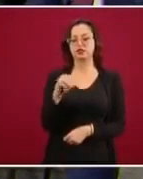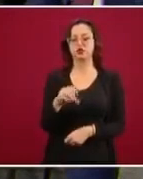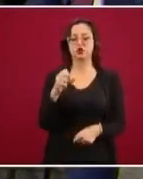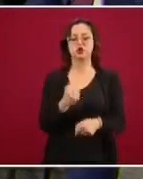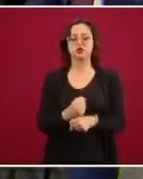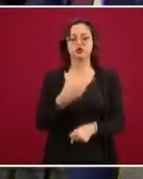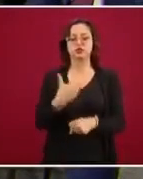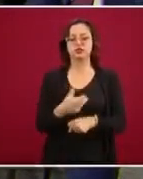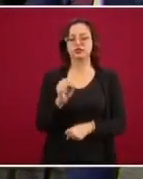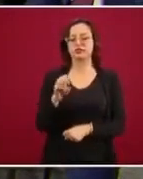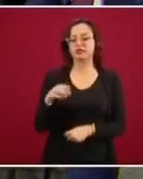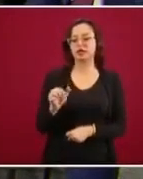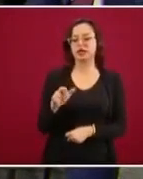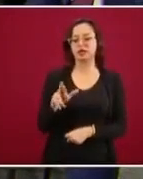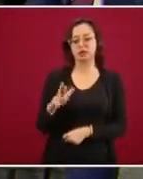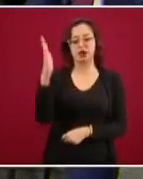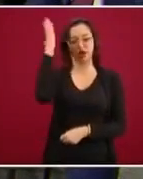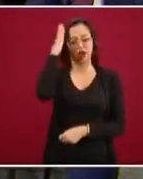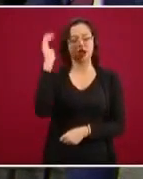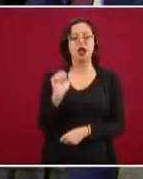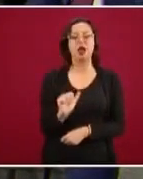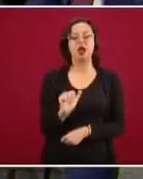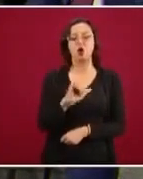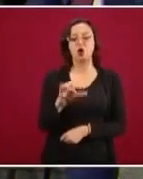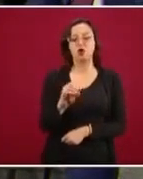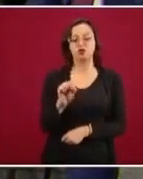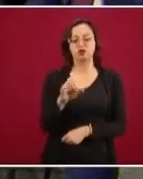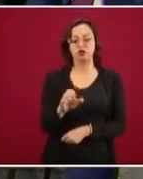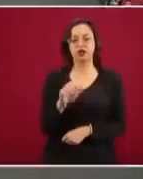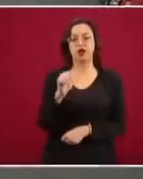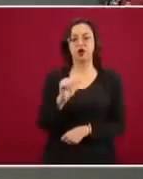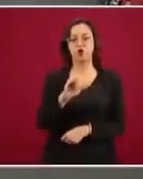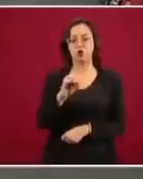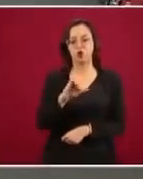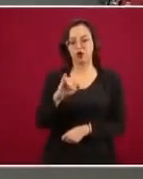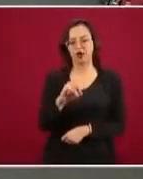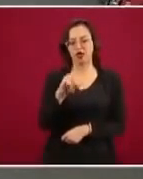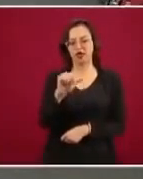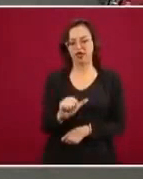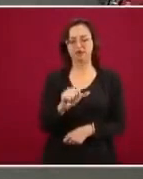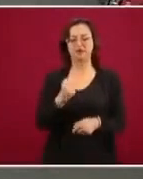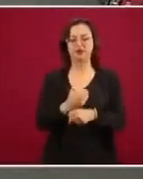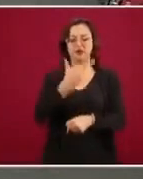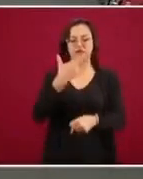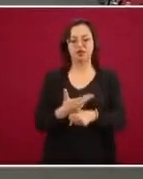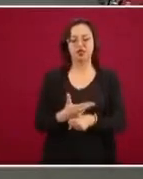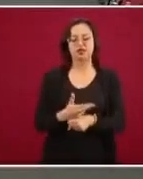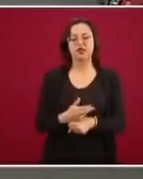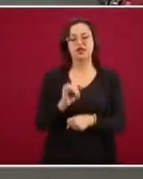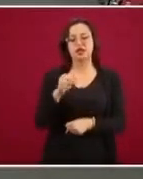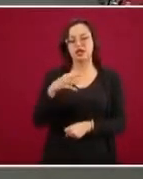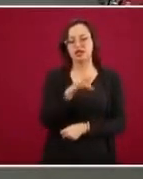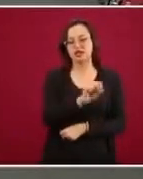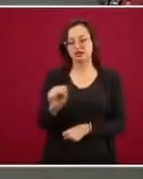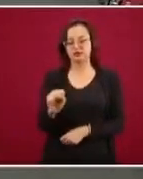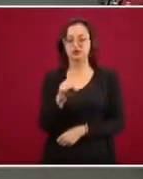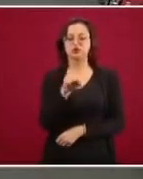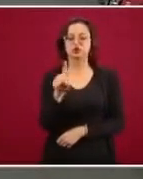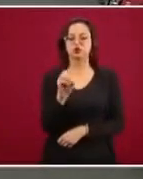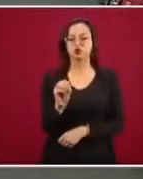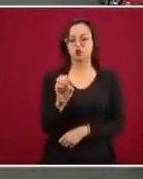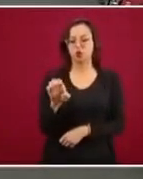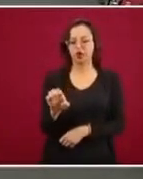almirante josé rafael ojeda durán al secretario general del imms maestro soy alejandro robledo